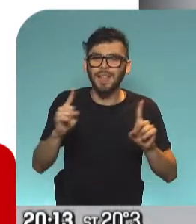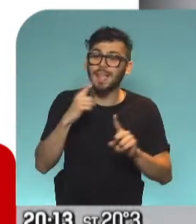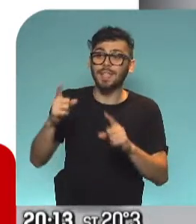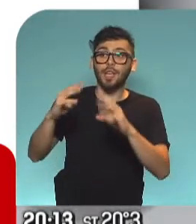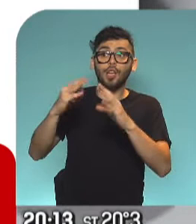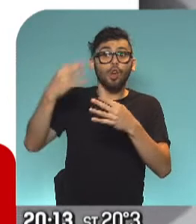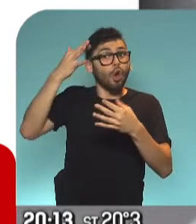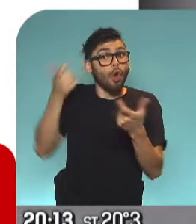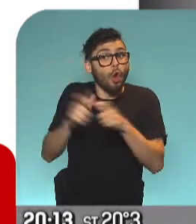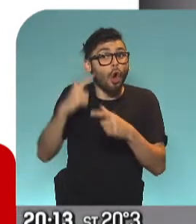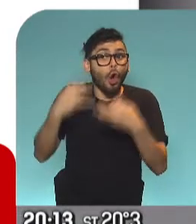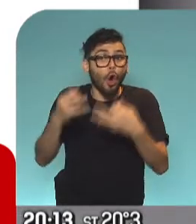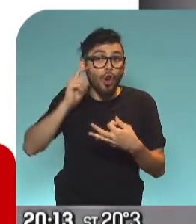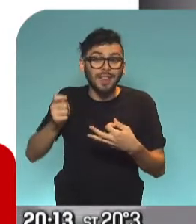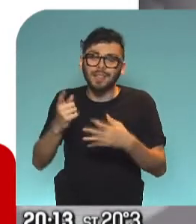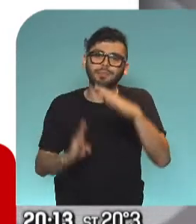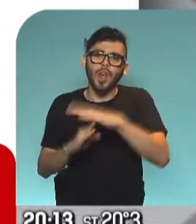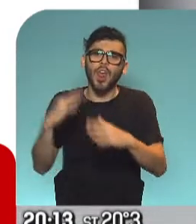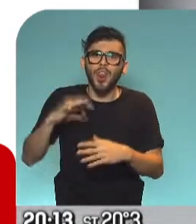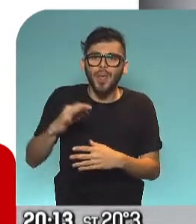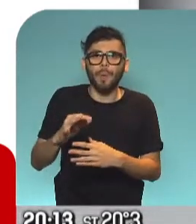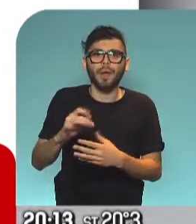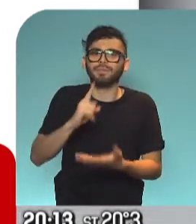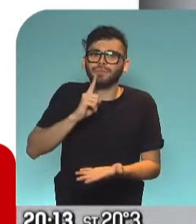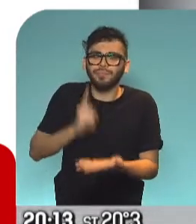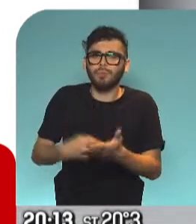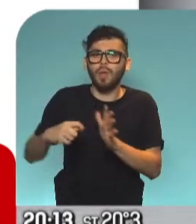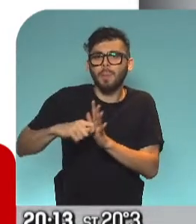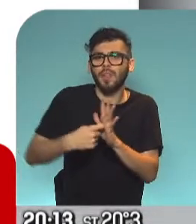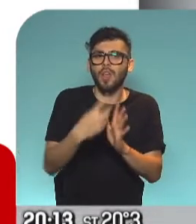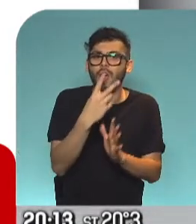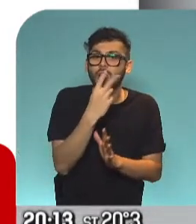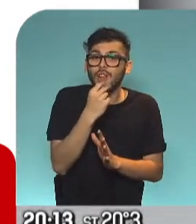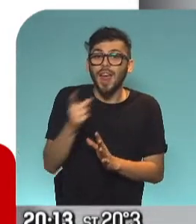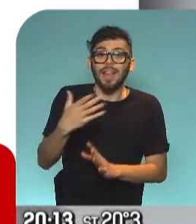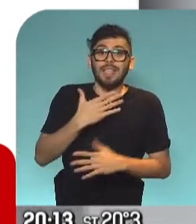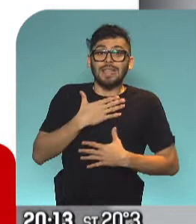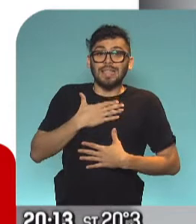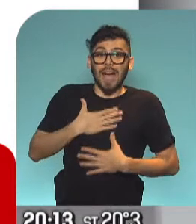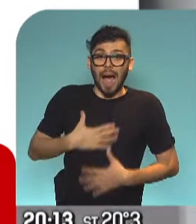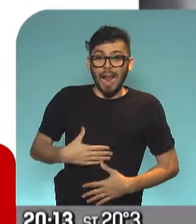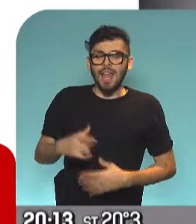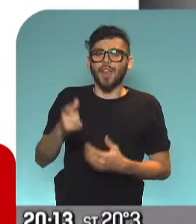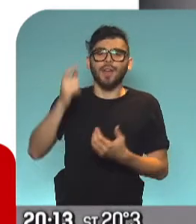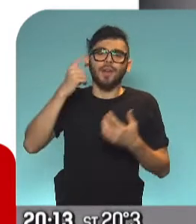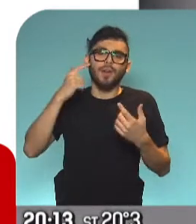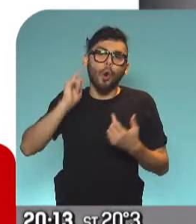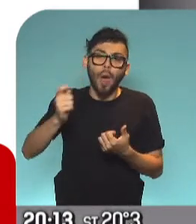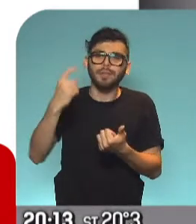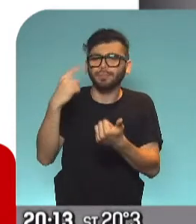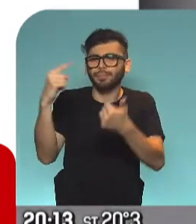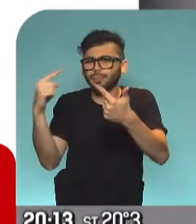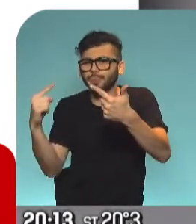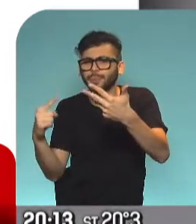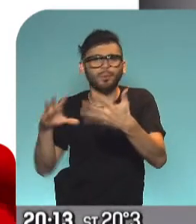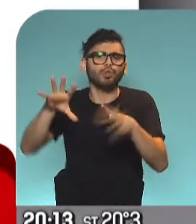ninguna índole. No es bueno para la República afectar la tranquilidad de los jueces Rosenkranz, Lorenzetti. Bueno, los termina nombrando a todos. Es